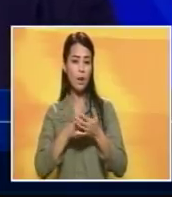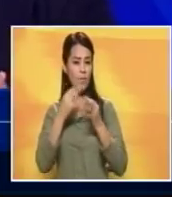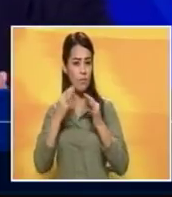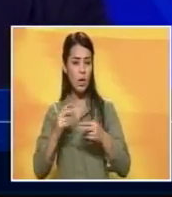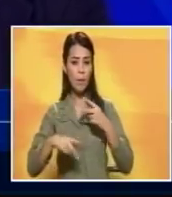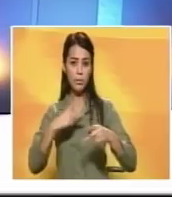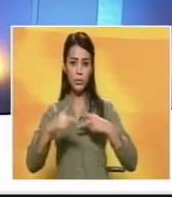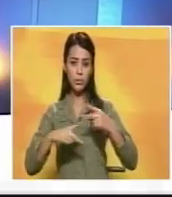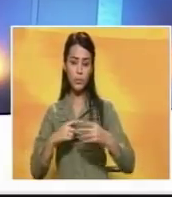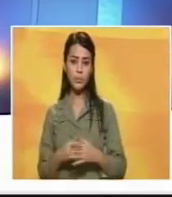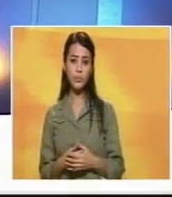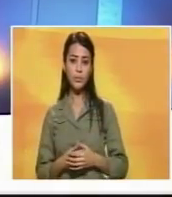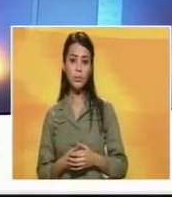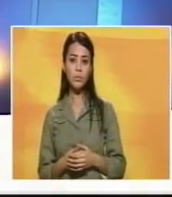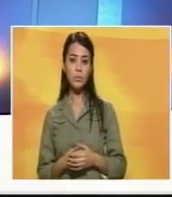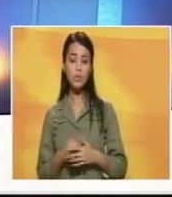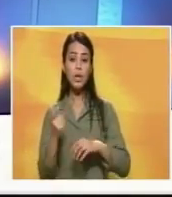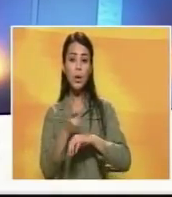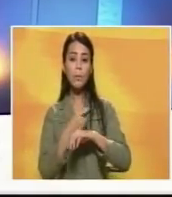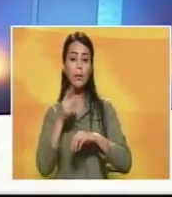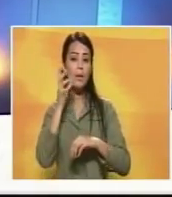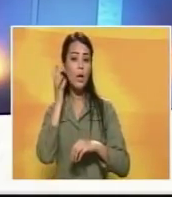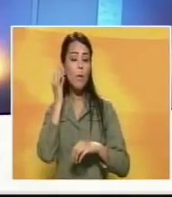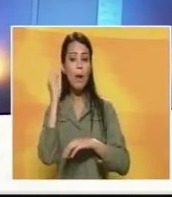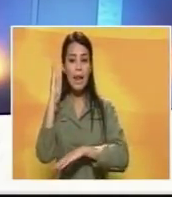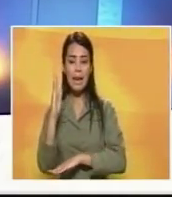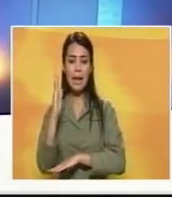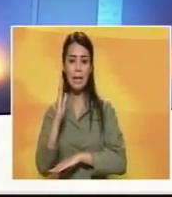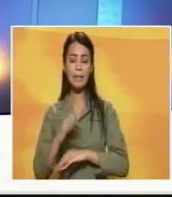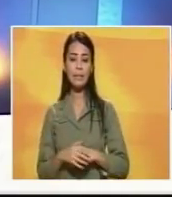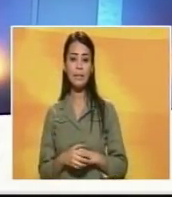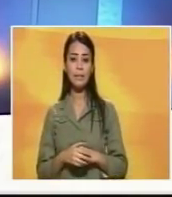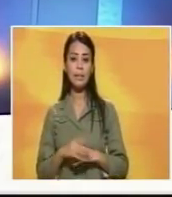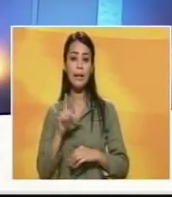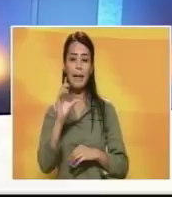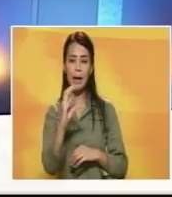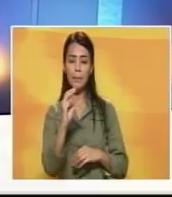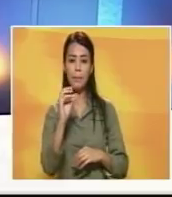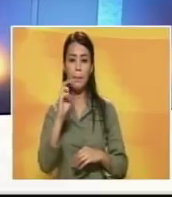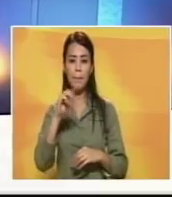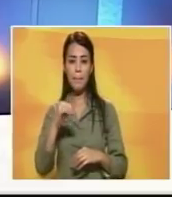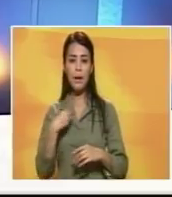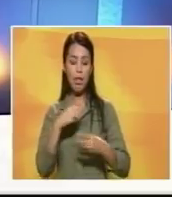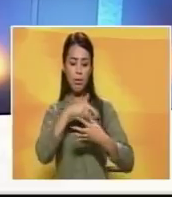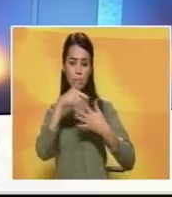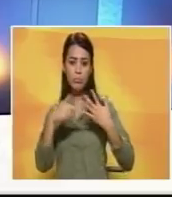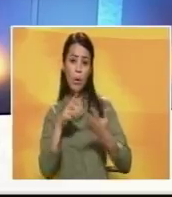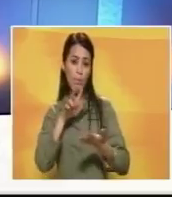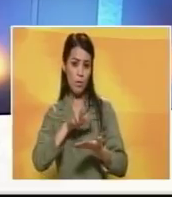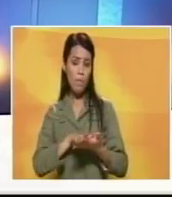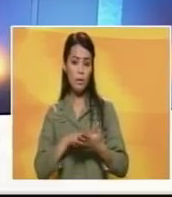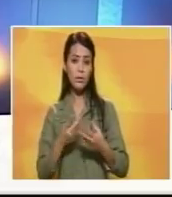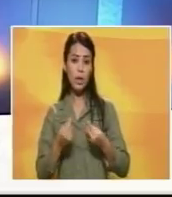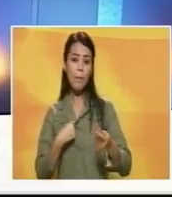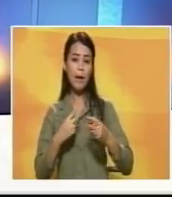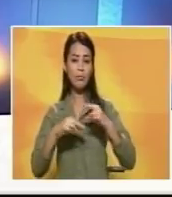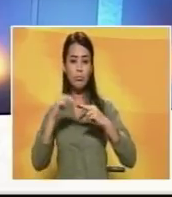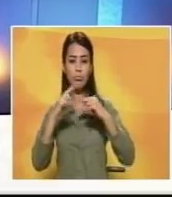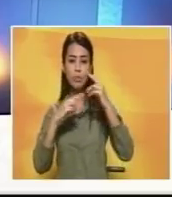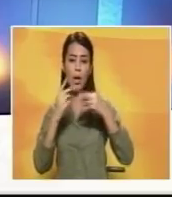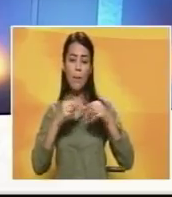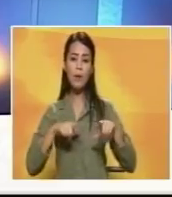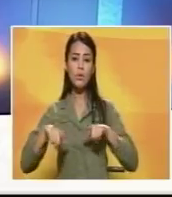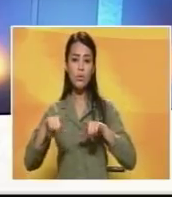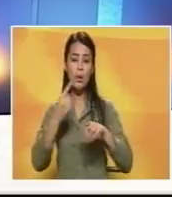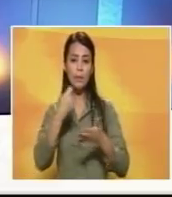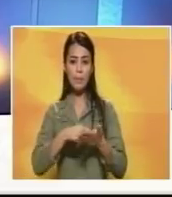producción. La gobernadora de Lara, Carmen Meléndez, anunció la aprobación de recursos para la culminación de obras en la entidad, así como el pago